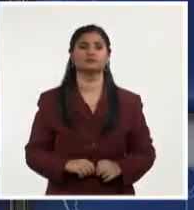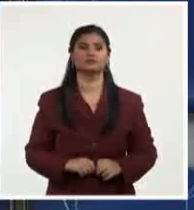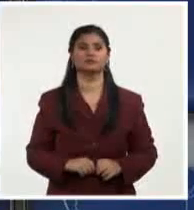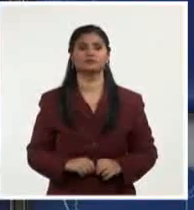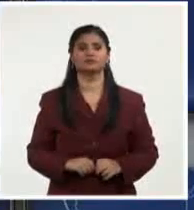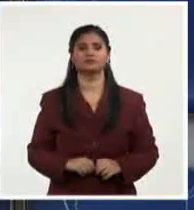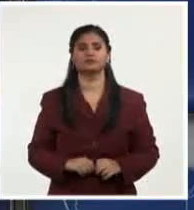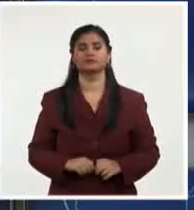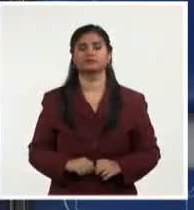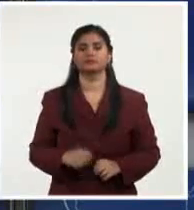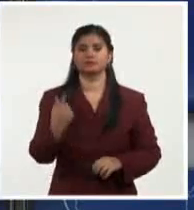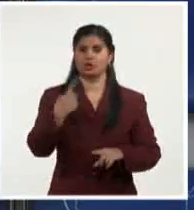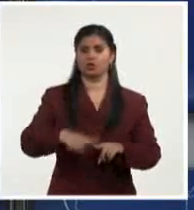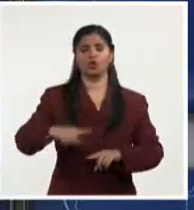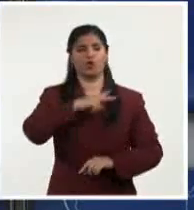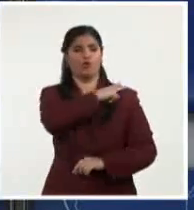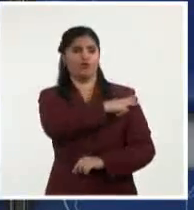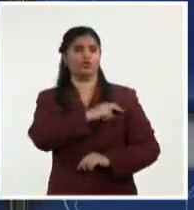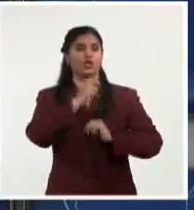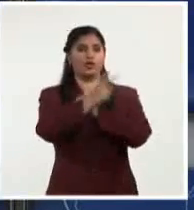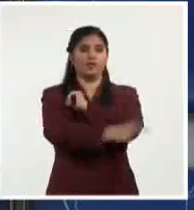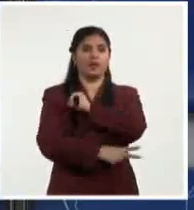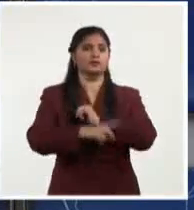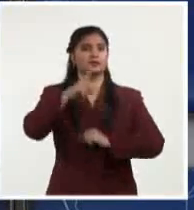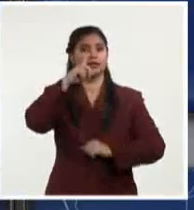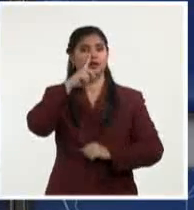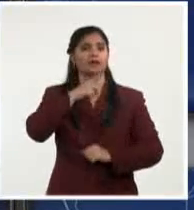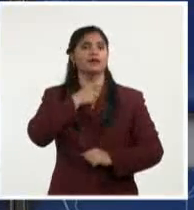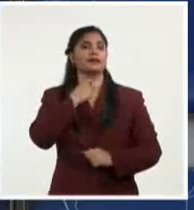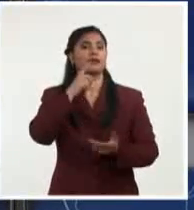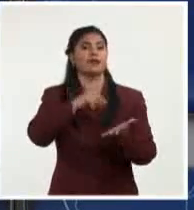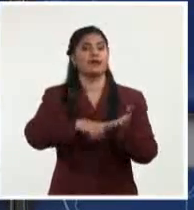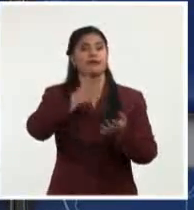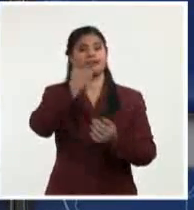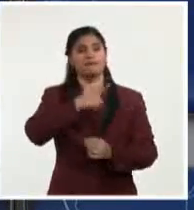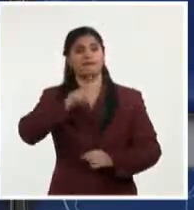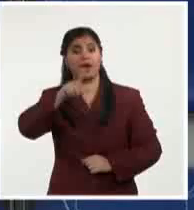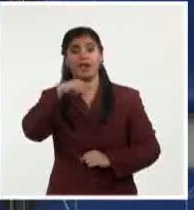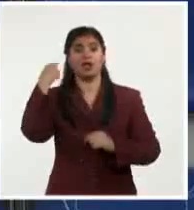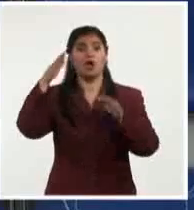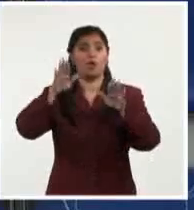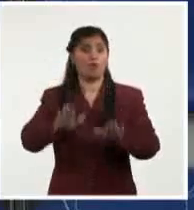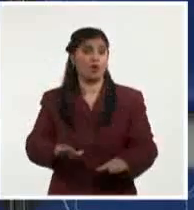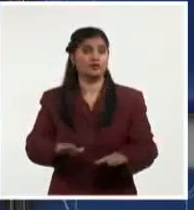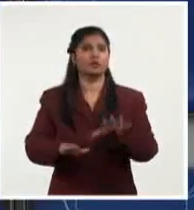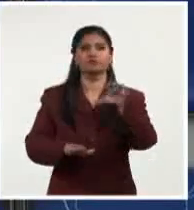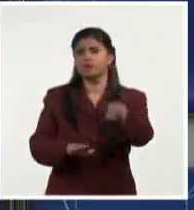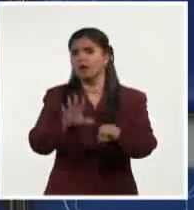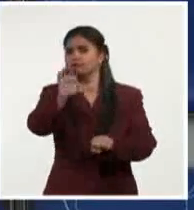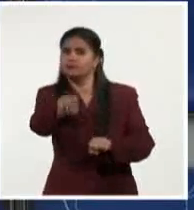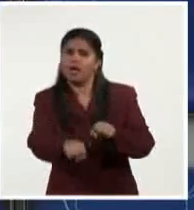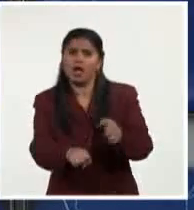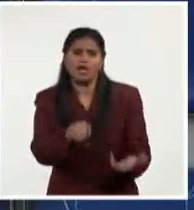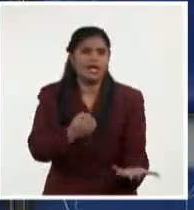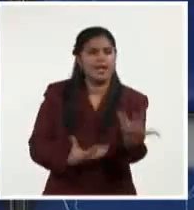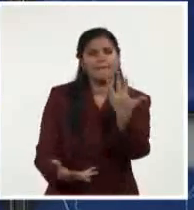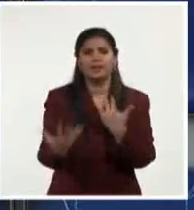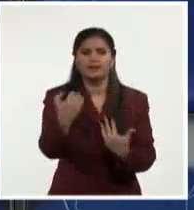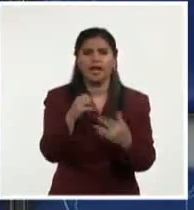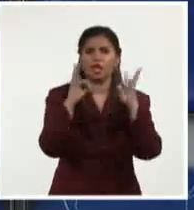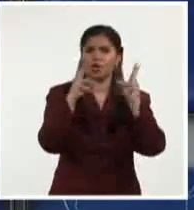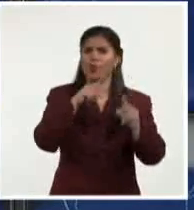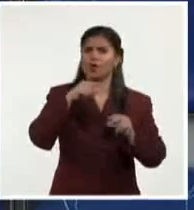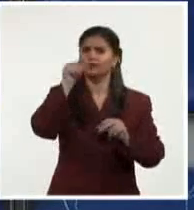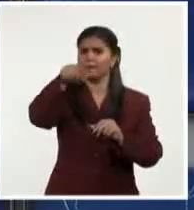Autoridades de Nepal suspendieron este lunes las labores de búsqueda y rescate de los 4 cuerpos que no han aparecido tras la trágica caída